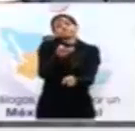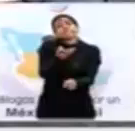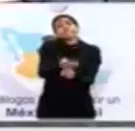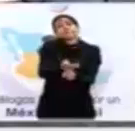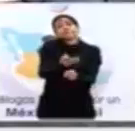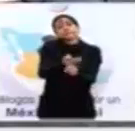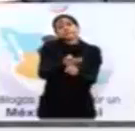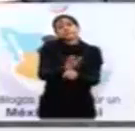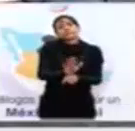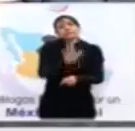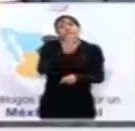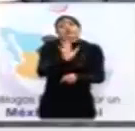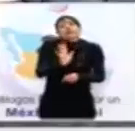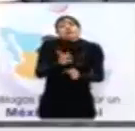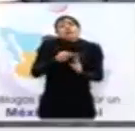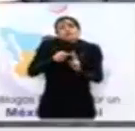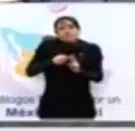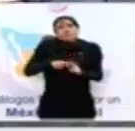problemas